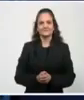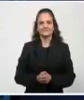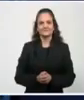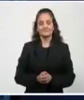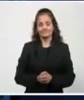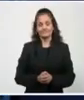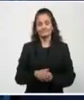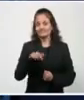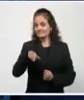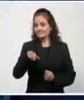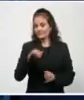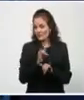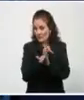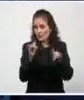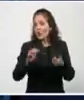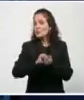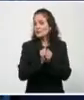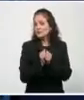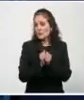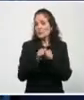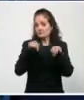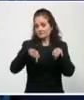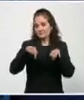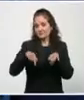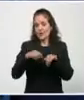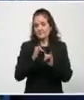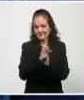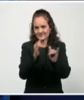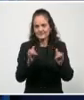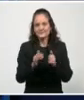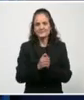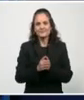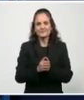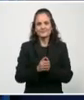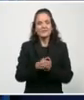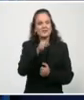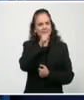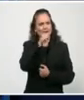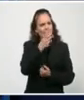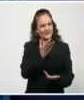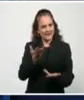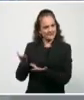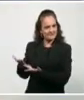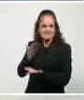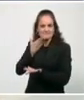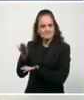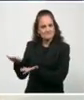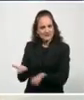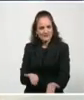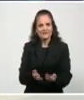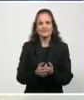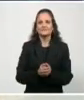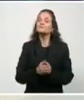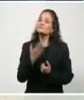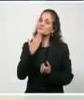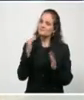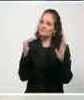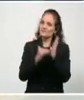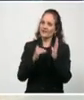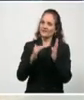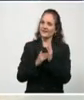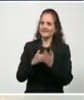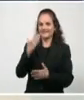Tiempo para los deportes en nuestro noticiero. Daniel Gotay nos acompaña en esta tarde de domingo. Bienvenido. Muy buenas tardes para ti, Isabel. Un placer compartir